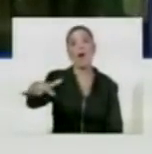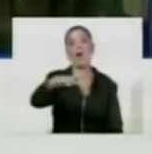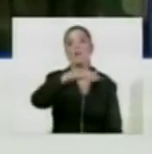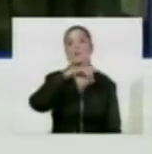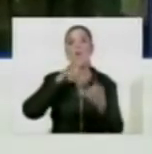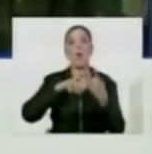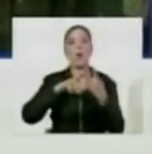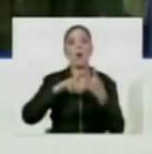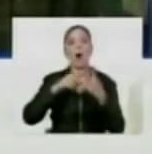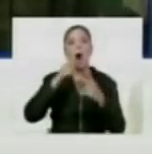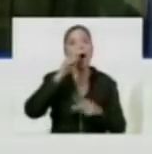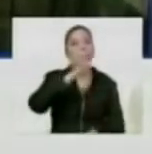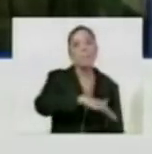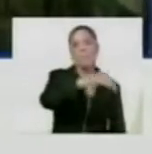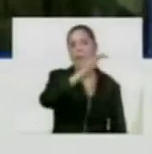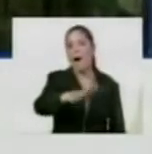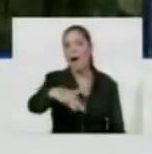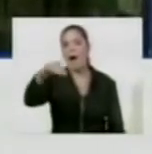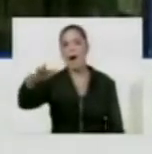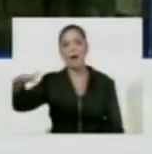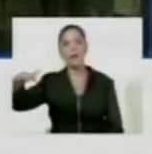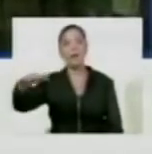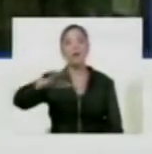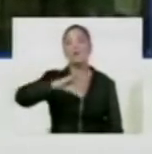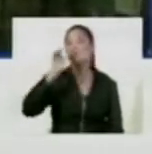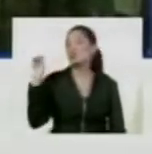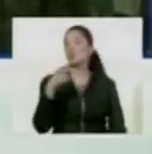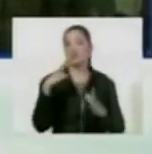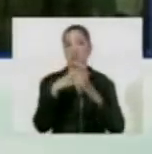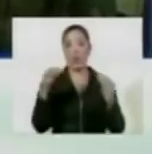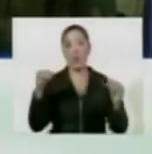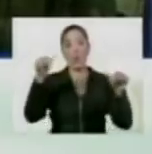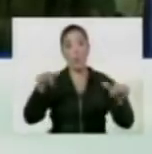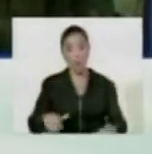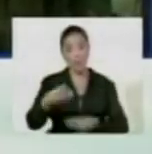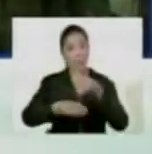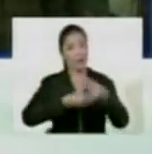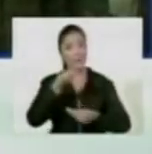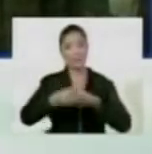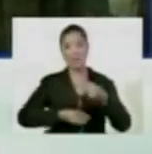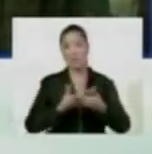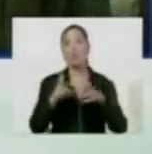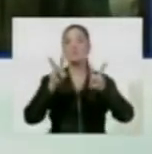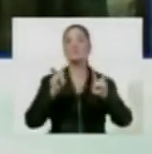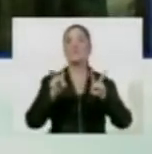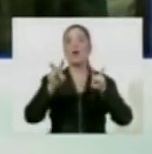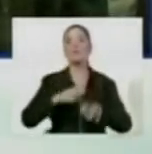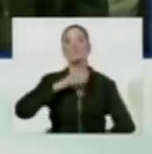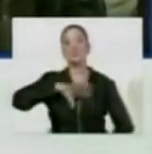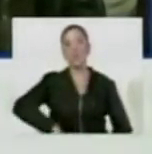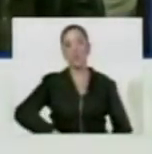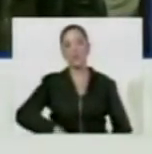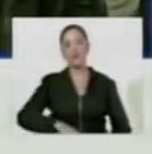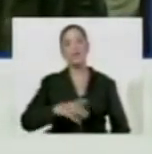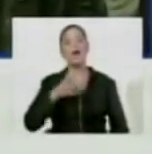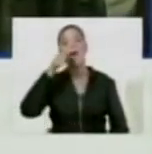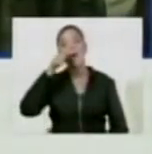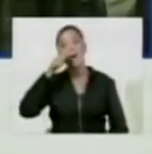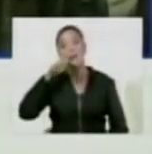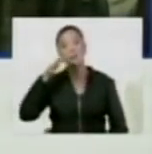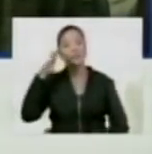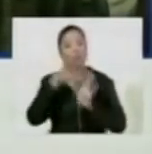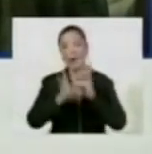mares, ríos, montañas de Venezuela. Estamos construyendo una nueva historia en el campo